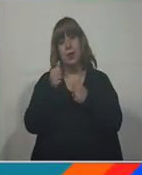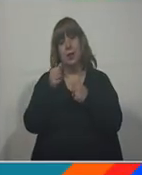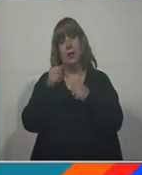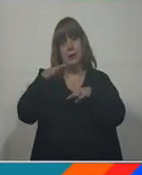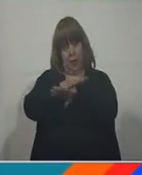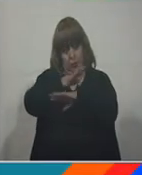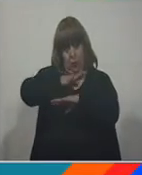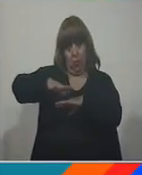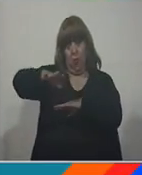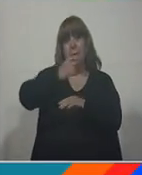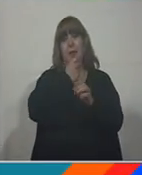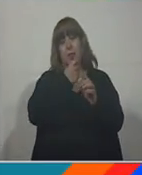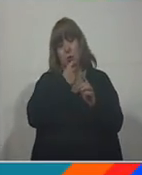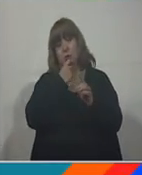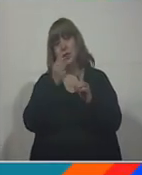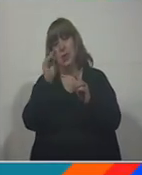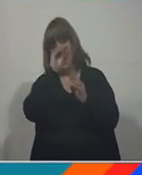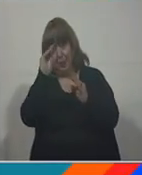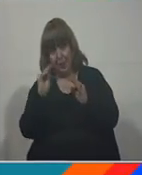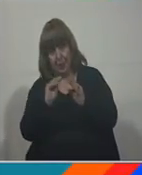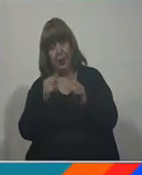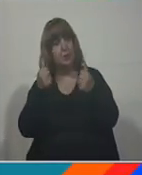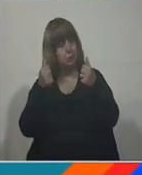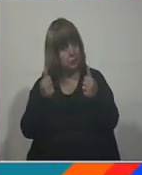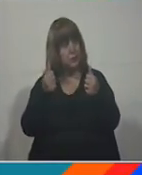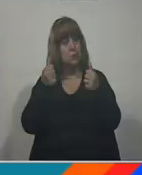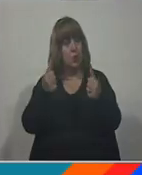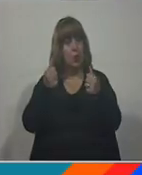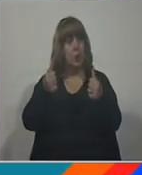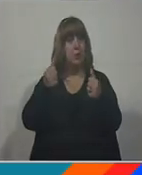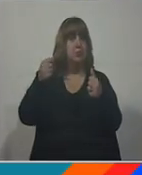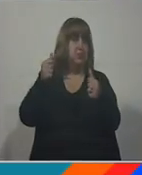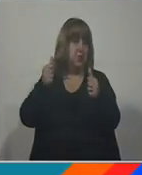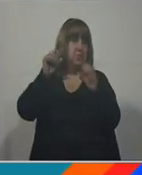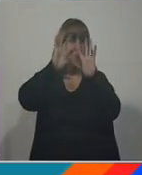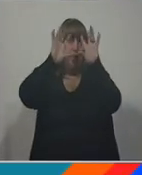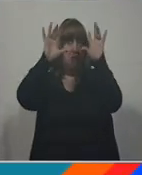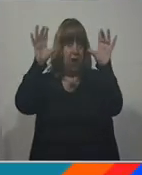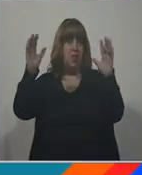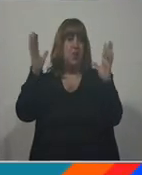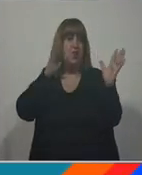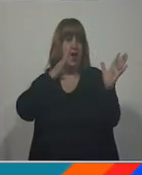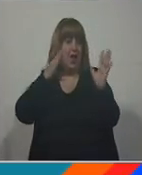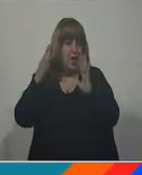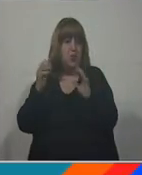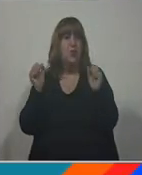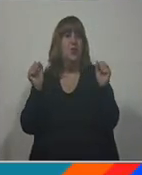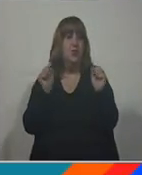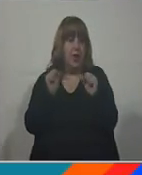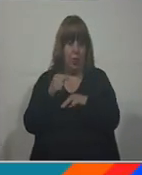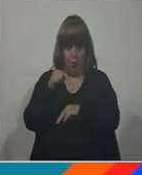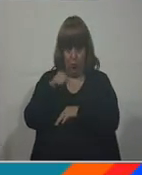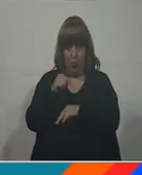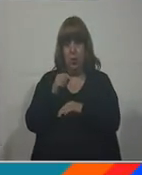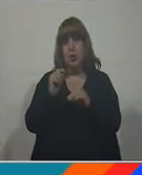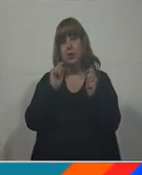Ciudad Mendoza y Gran Mendoza, esperamos condiciones de tiempo mayormente nublado, algo ventoso y fresco para el día de hoy,